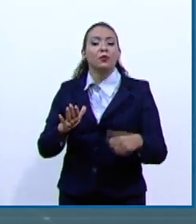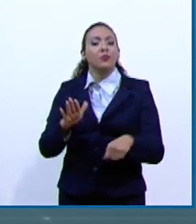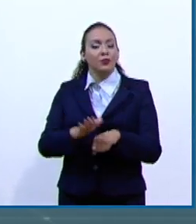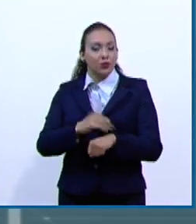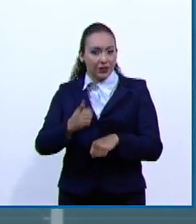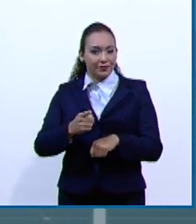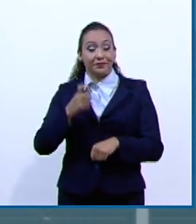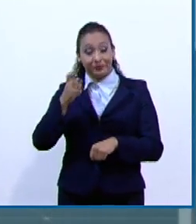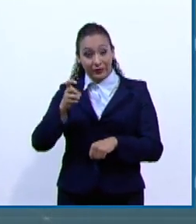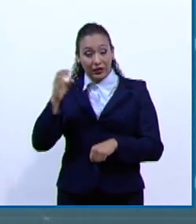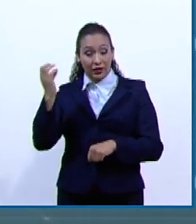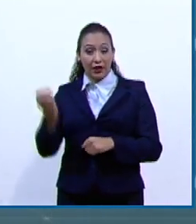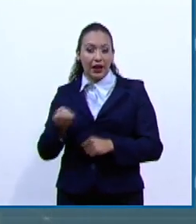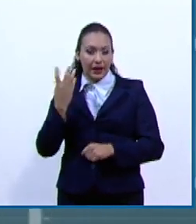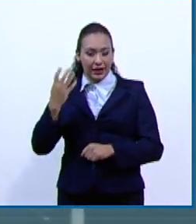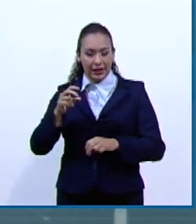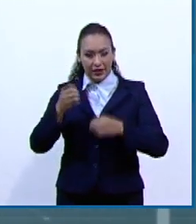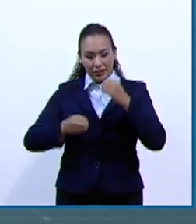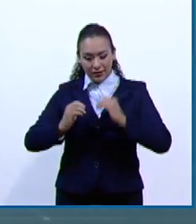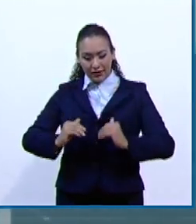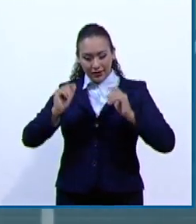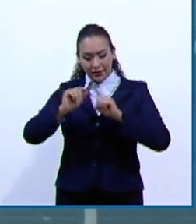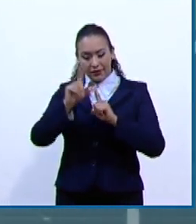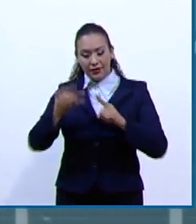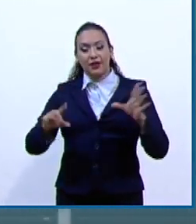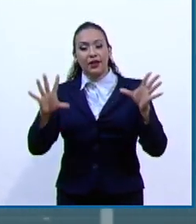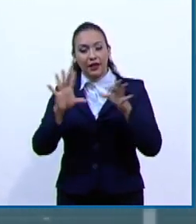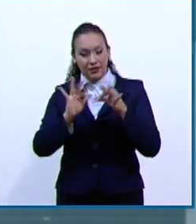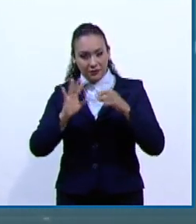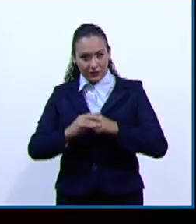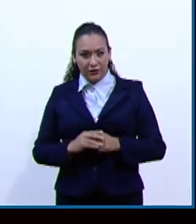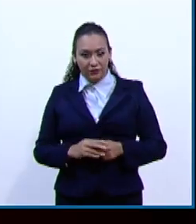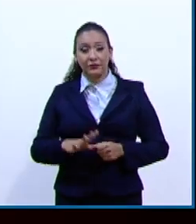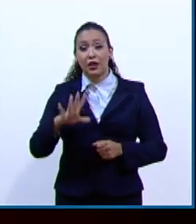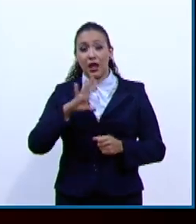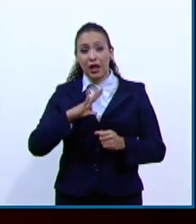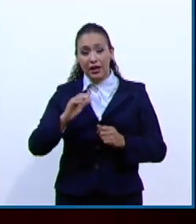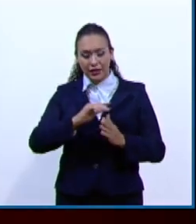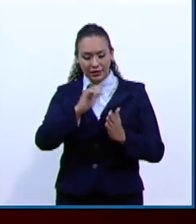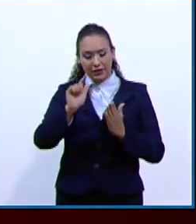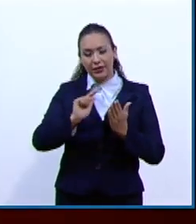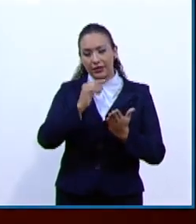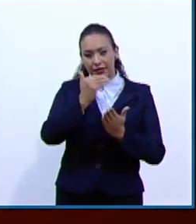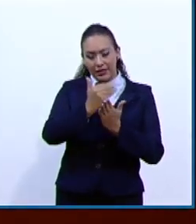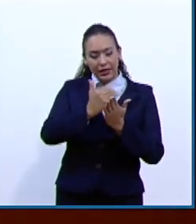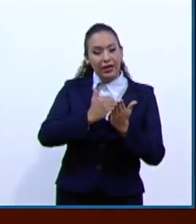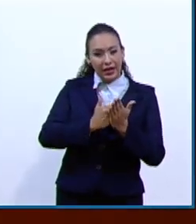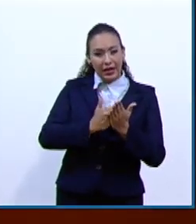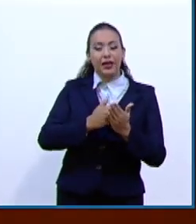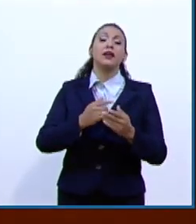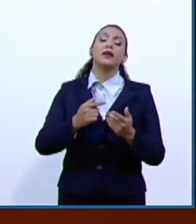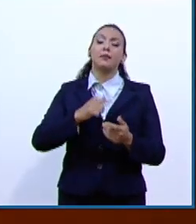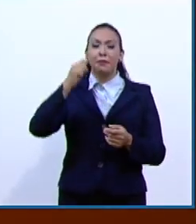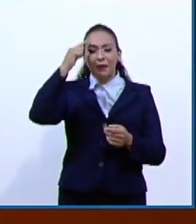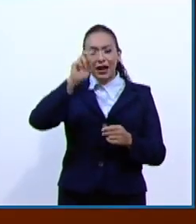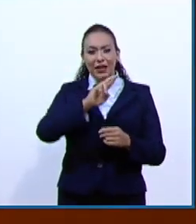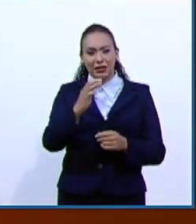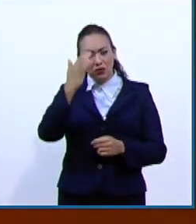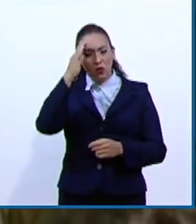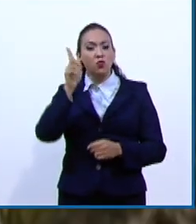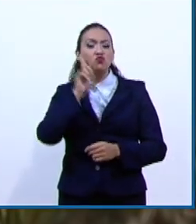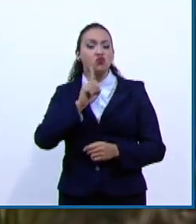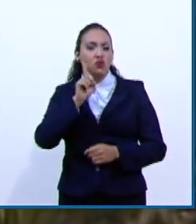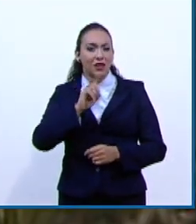Derechos Humanos de la Suprema Corte. Aseguró que de acuerdo con la Recomendación General 39 de la CEDO, la falta de reconocimiento de